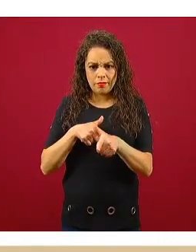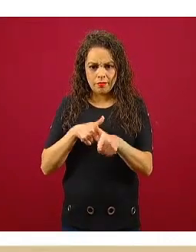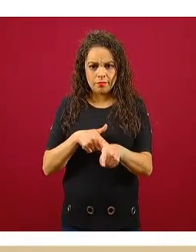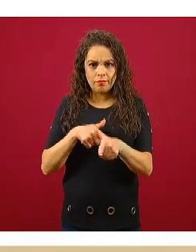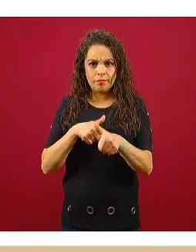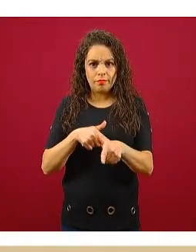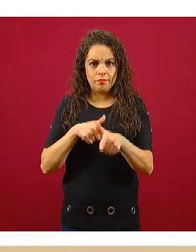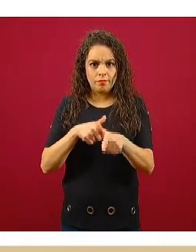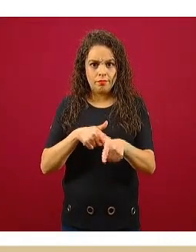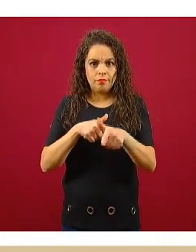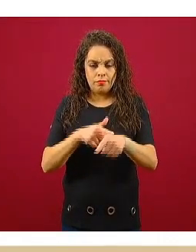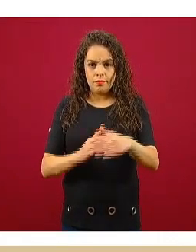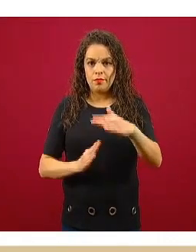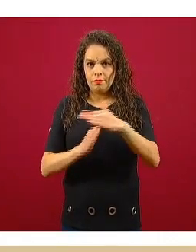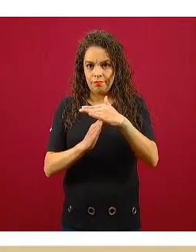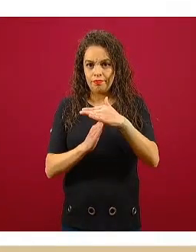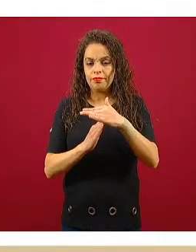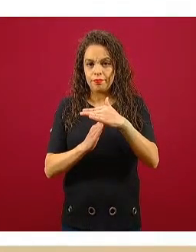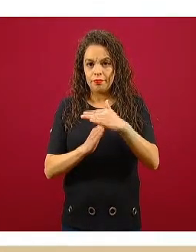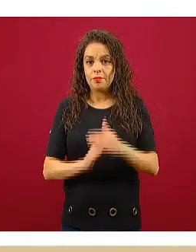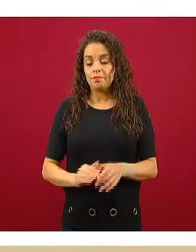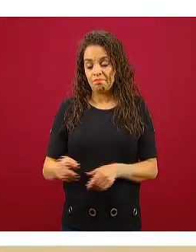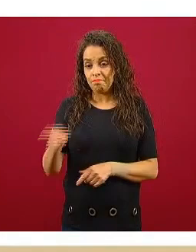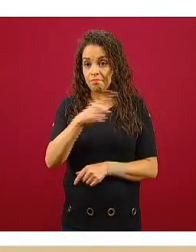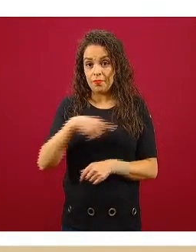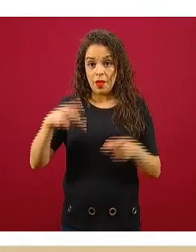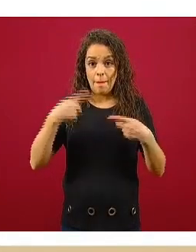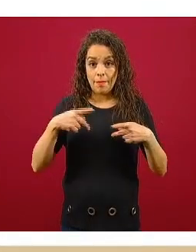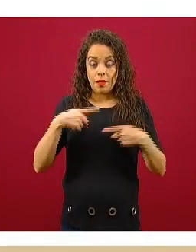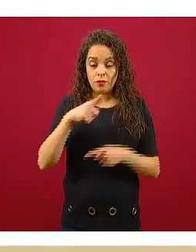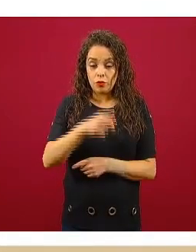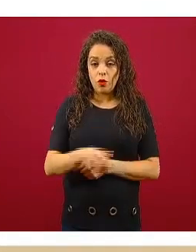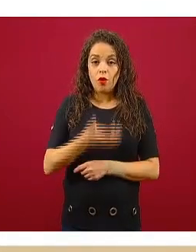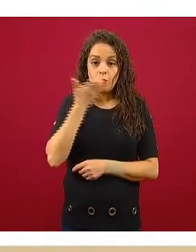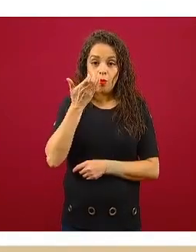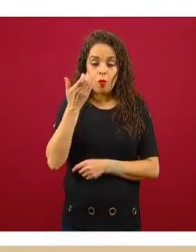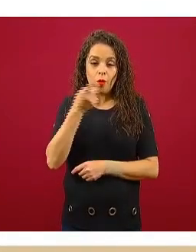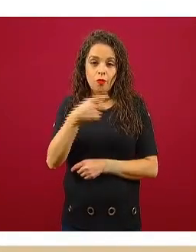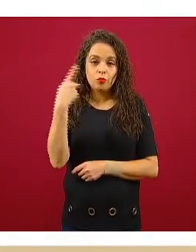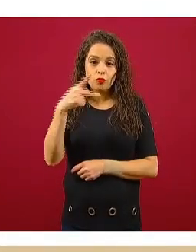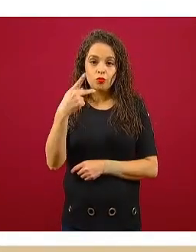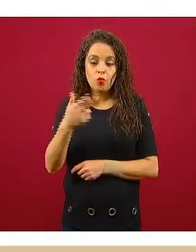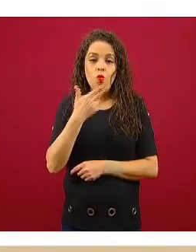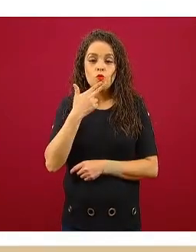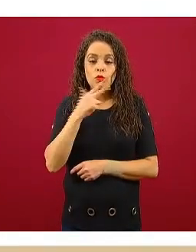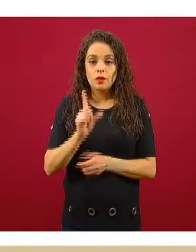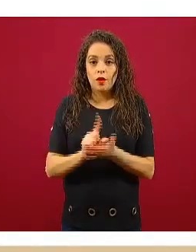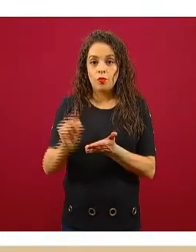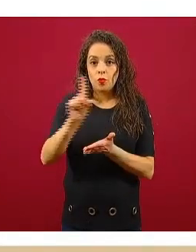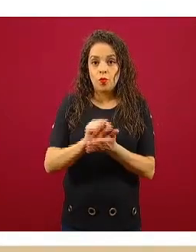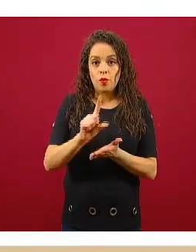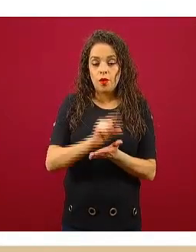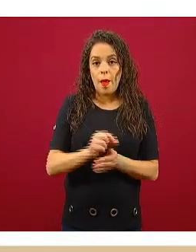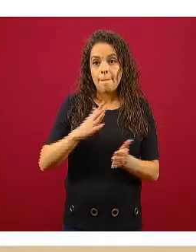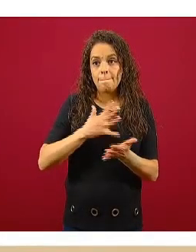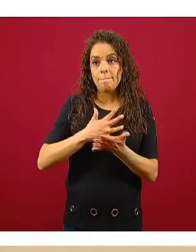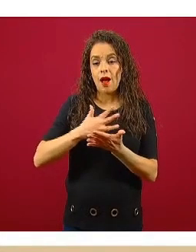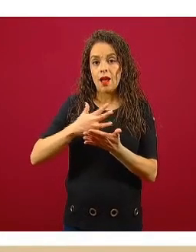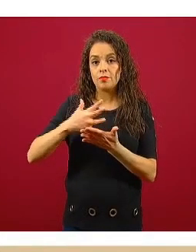esa meta, parece ser que los usuarios de Twitter han incrementado su actividad en el estado de